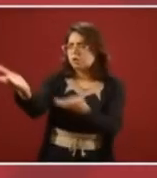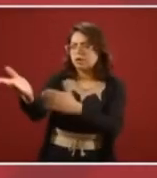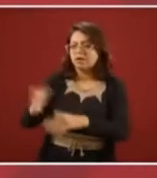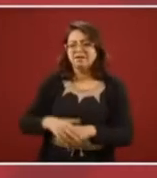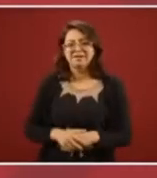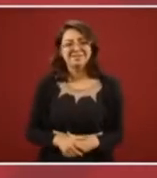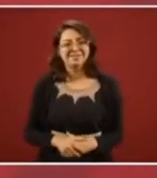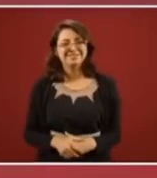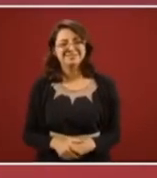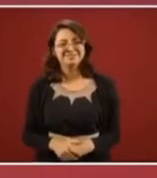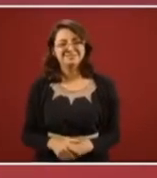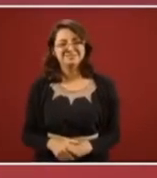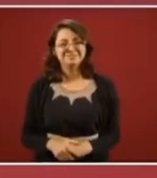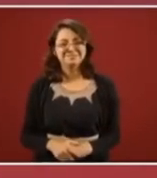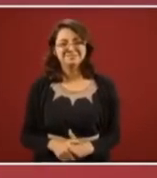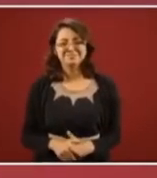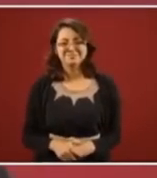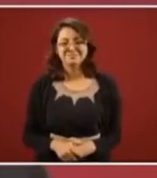este